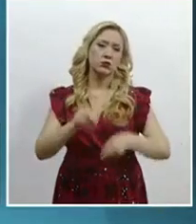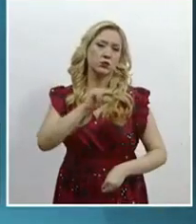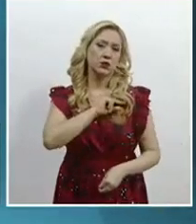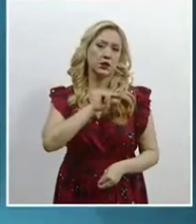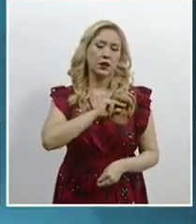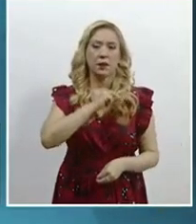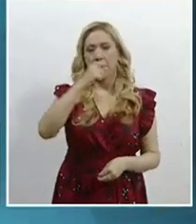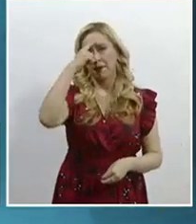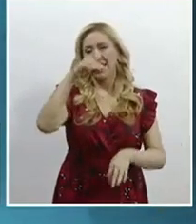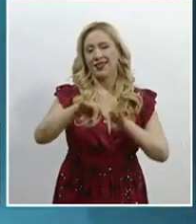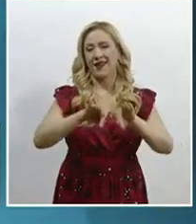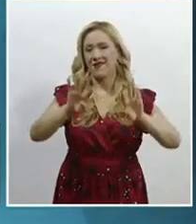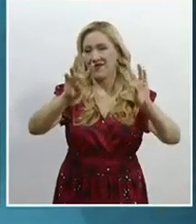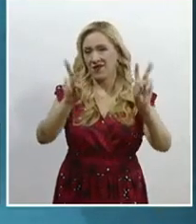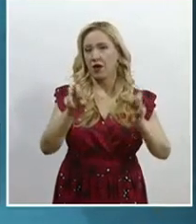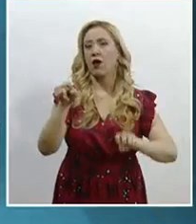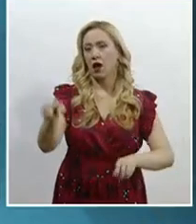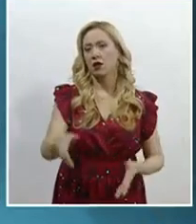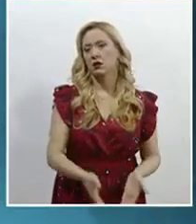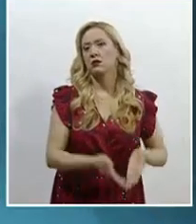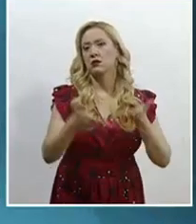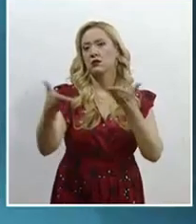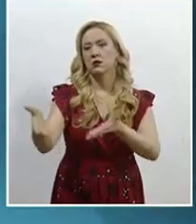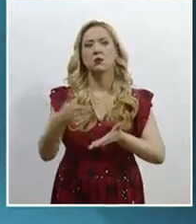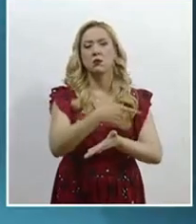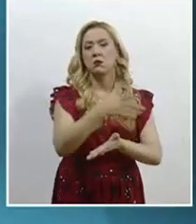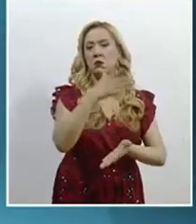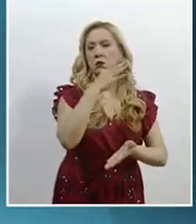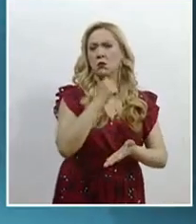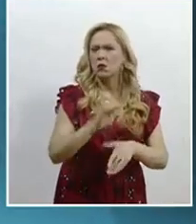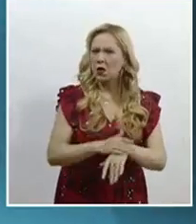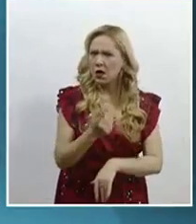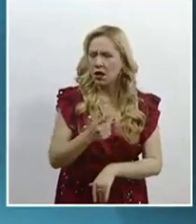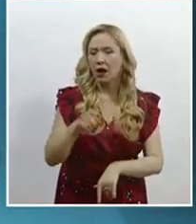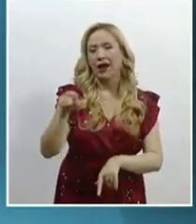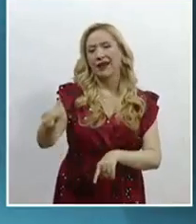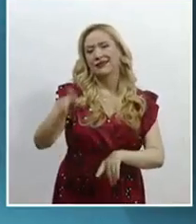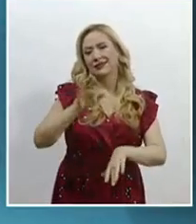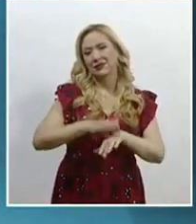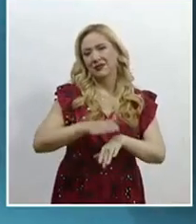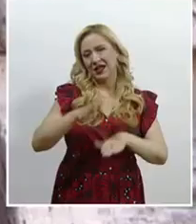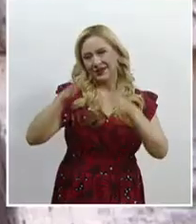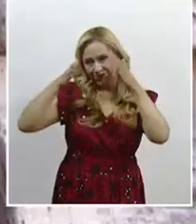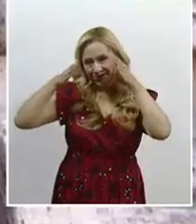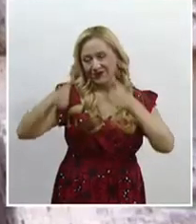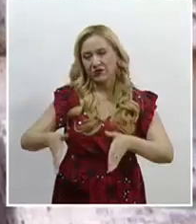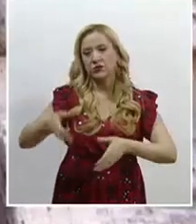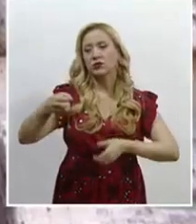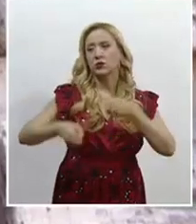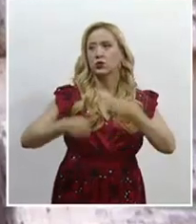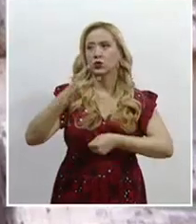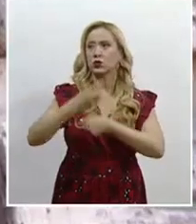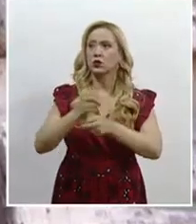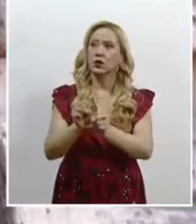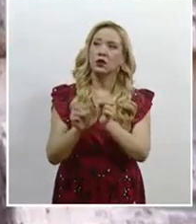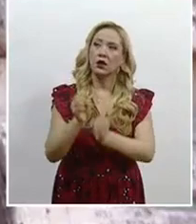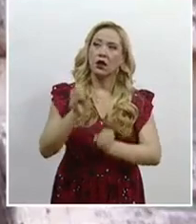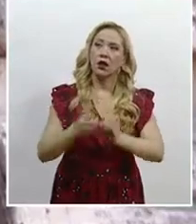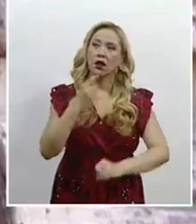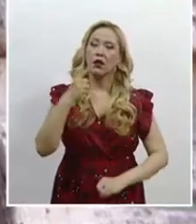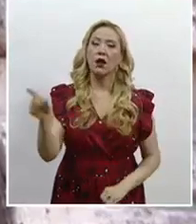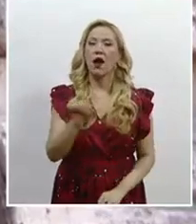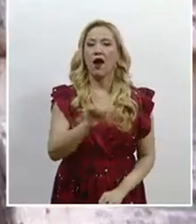Especializado en Materia Laboral. Ello a pesar de los diversos criterios de la segunda sala y el Pleno de la Corte, en los que se determina que la relación que guardan